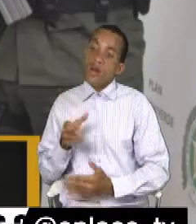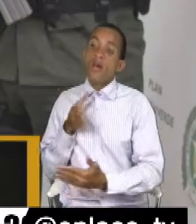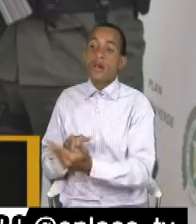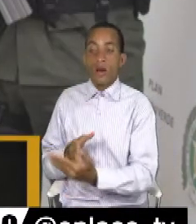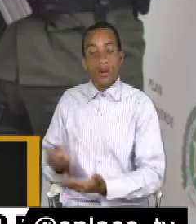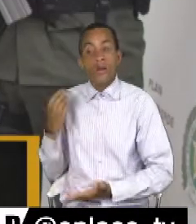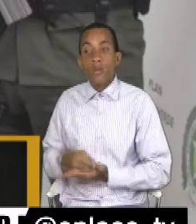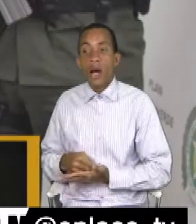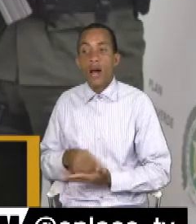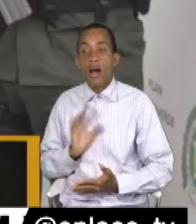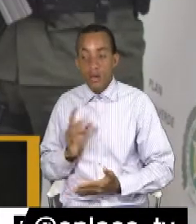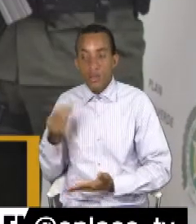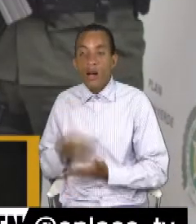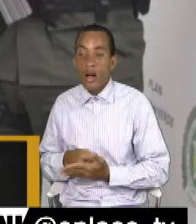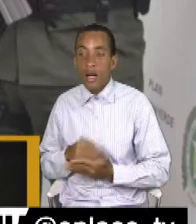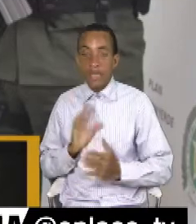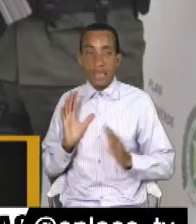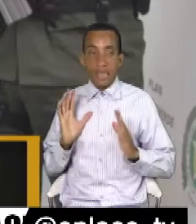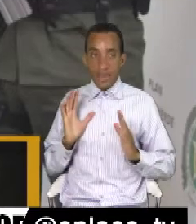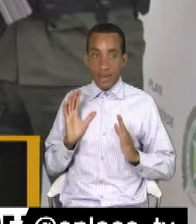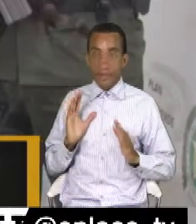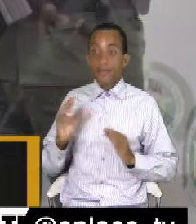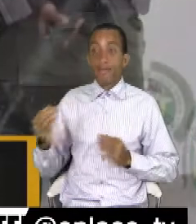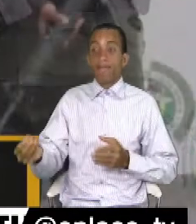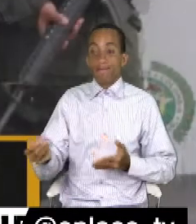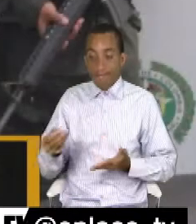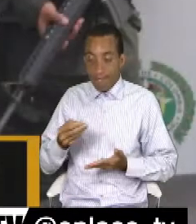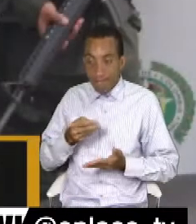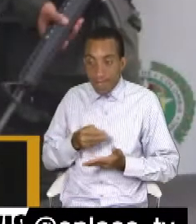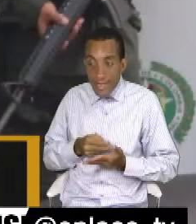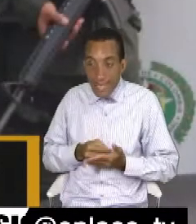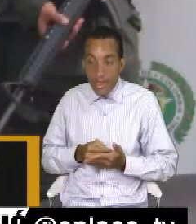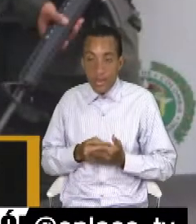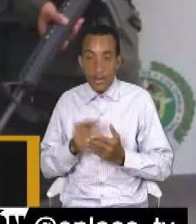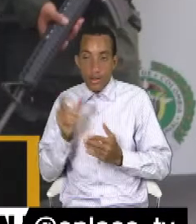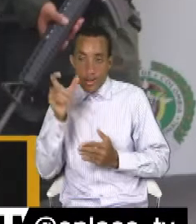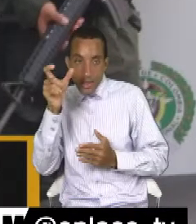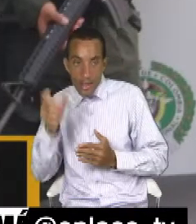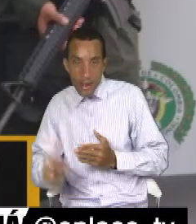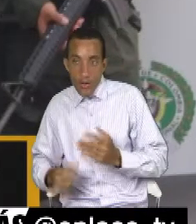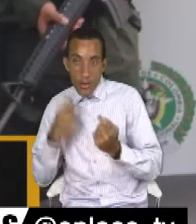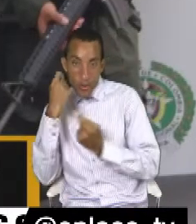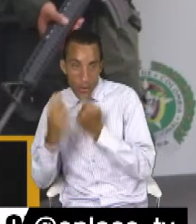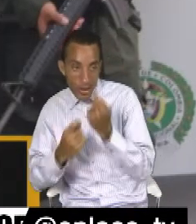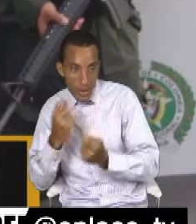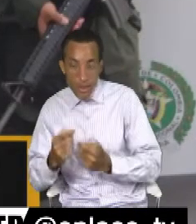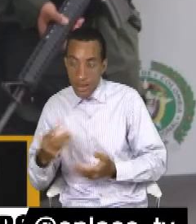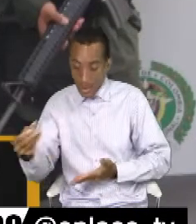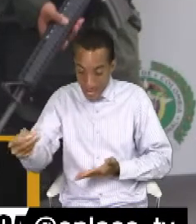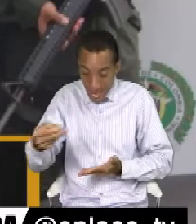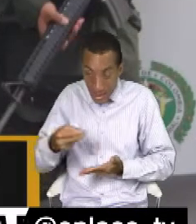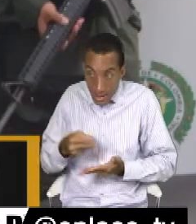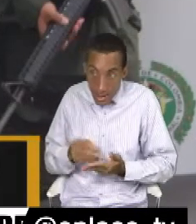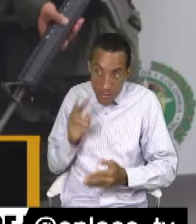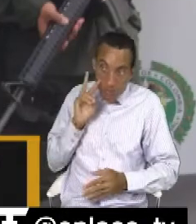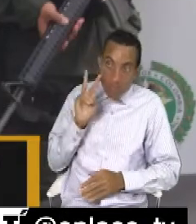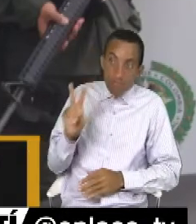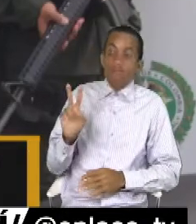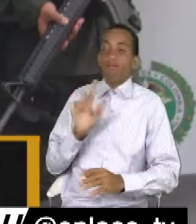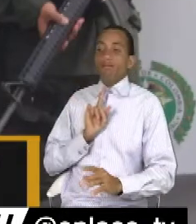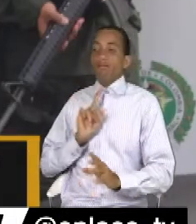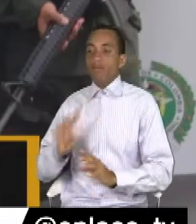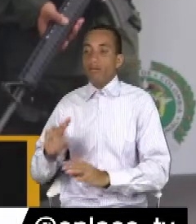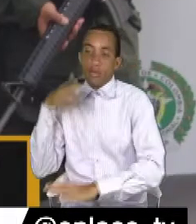según la policía, estaban recibiendo un dinero de manos de un comerciante a cambio de no atentar contra su vida y permitirle